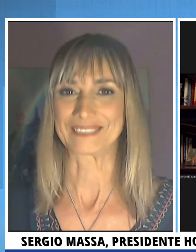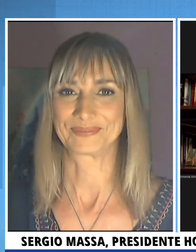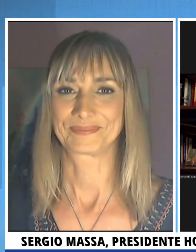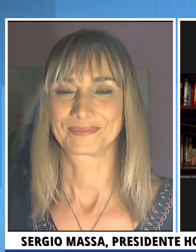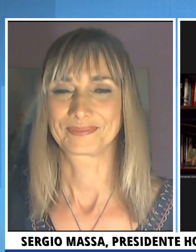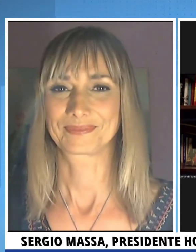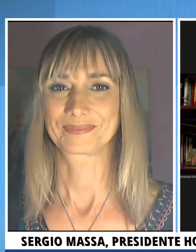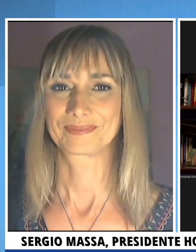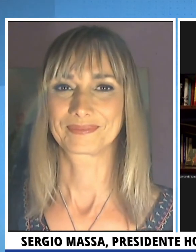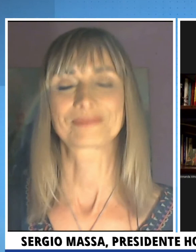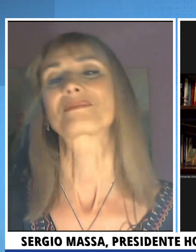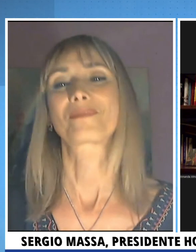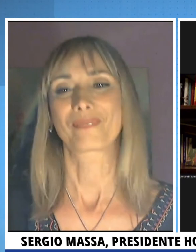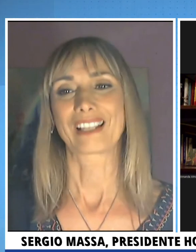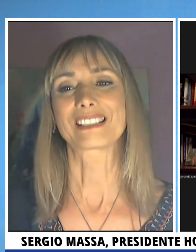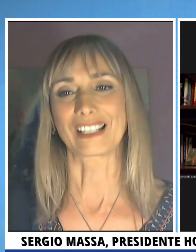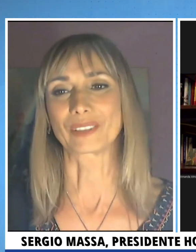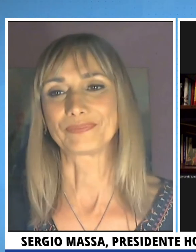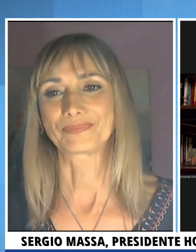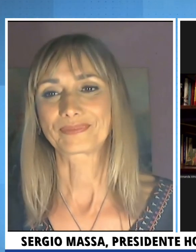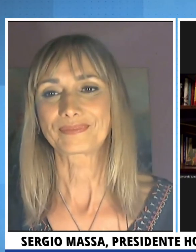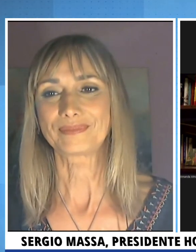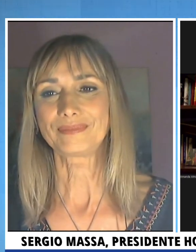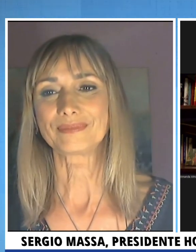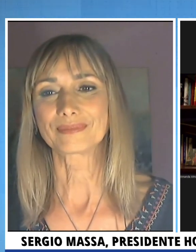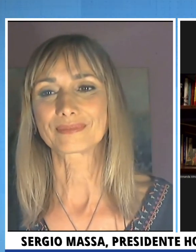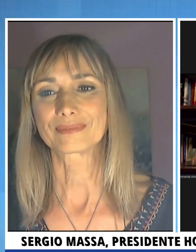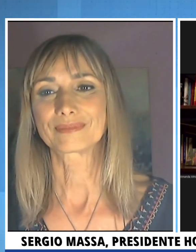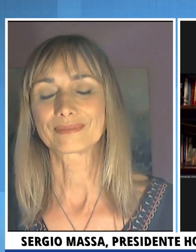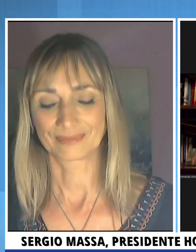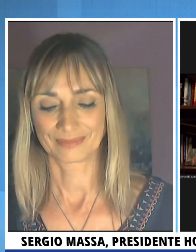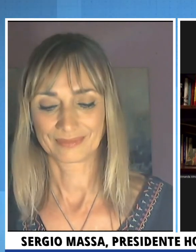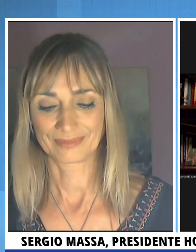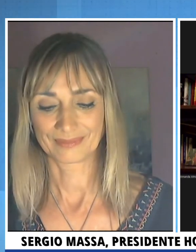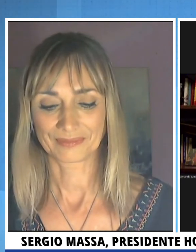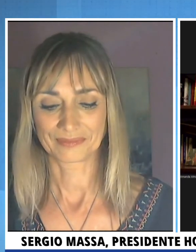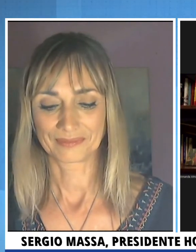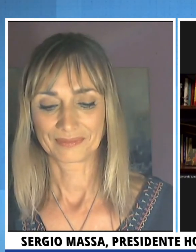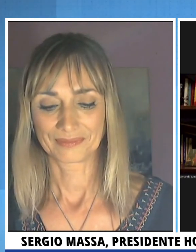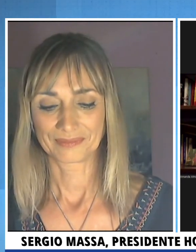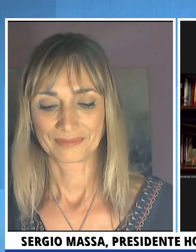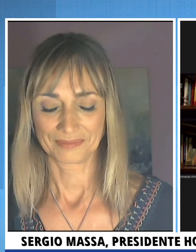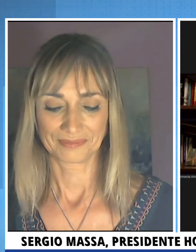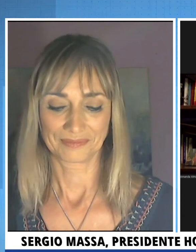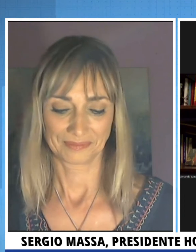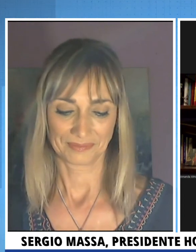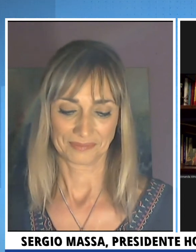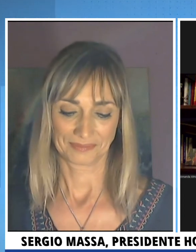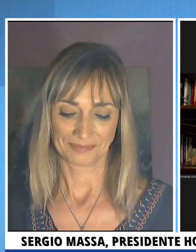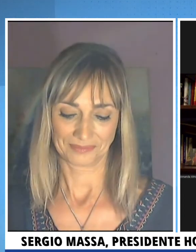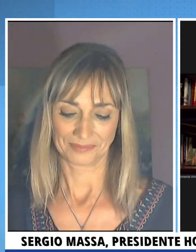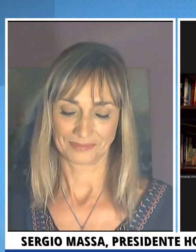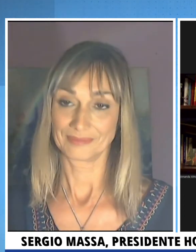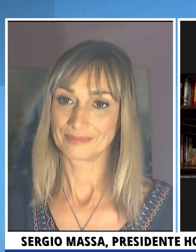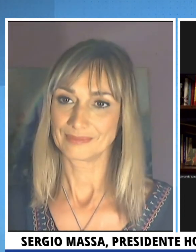y si siguen estos ataques, ¿no? Que hasta ahora 61 silobolsas en tan poco periodo de tiempo, y es llamativo y